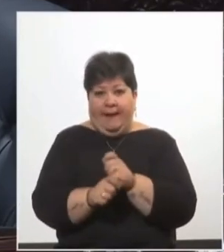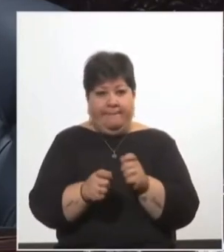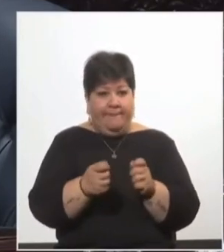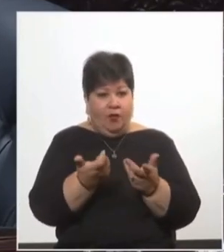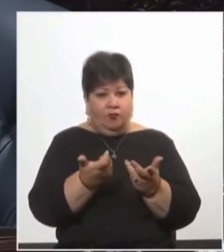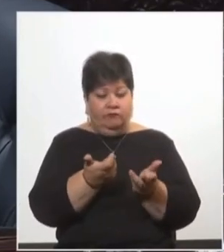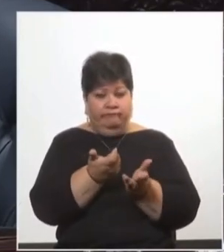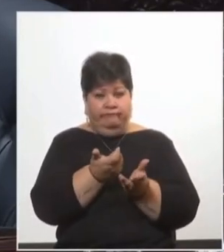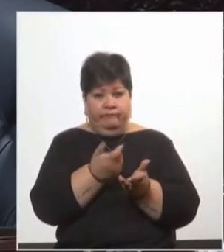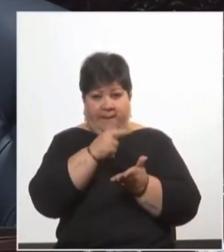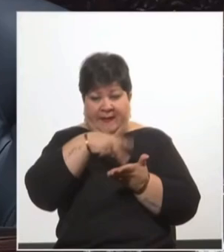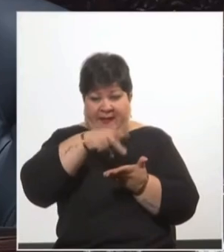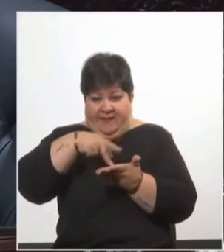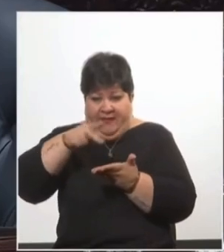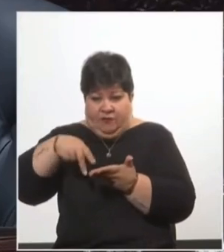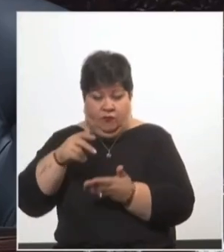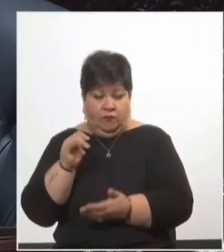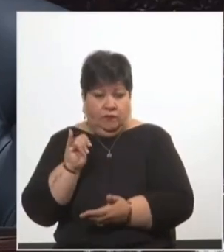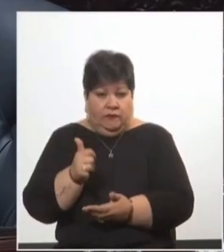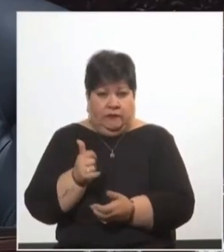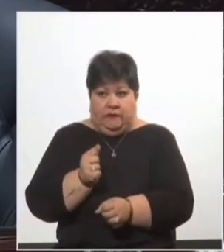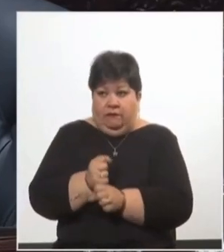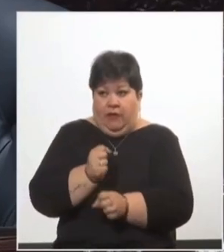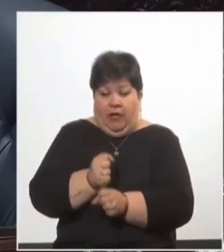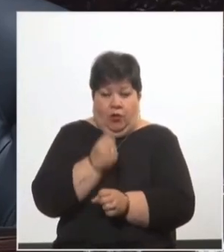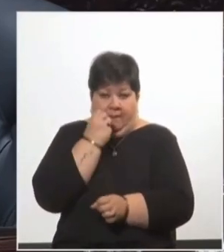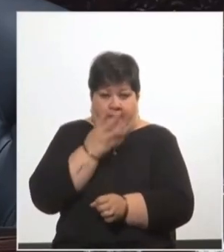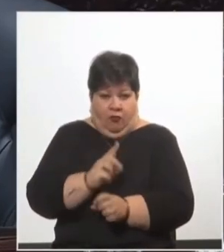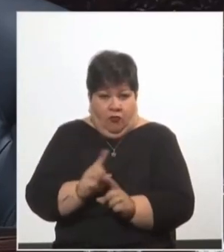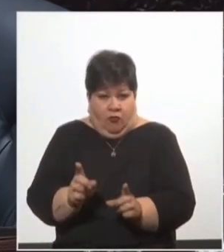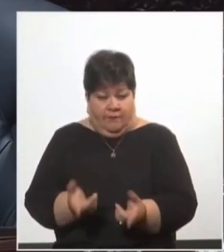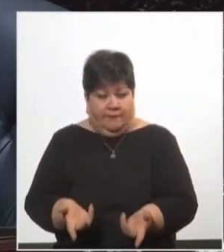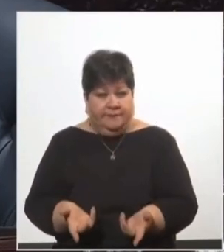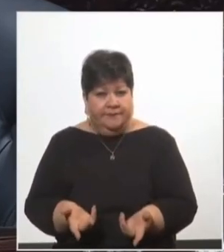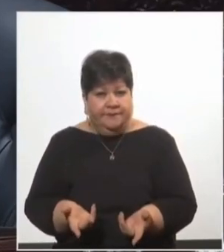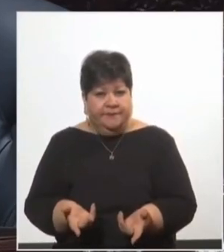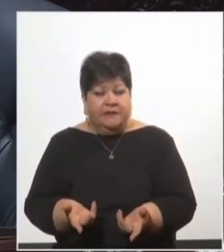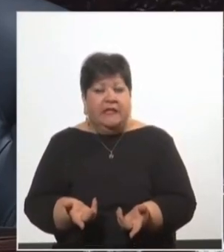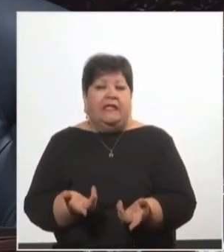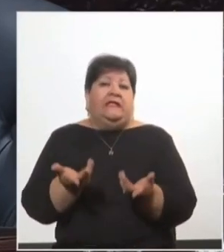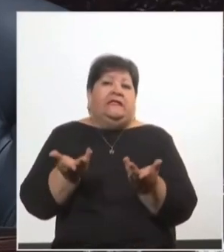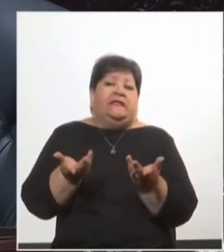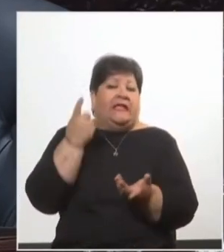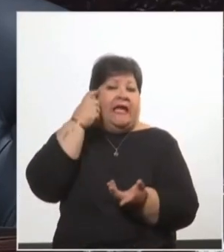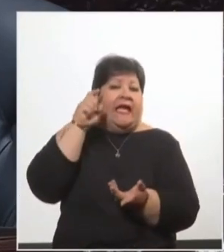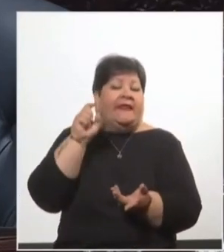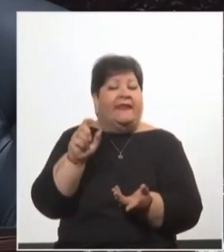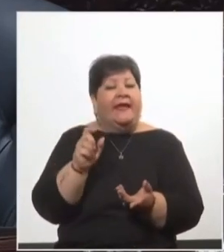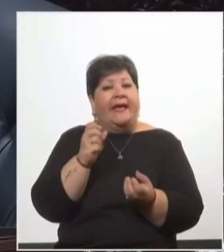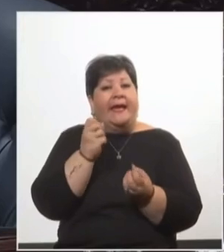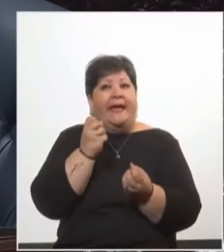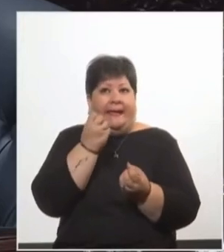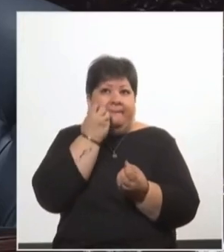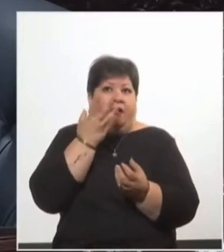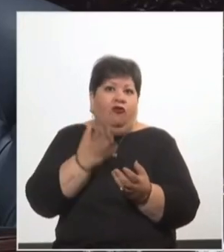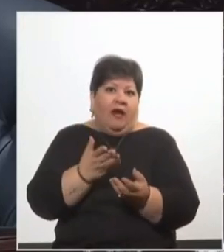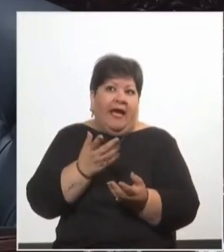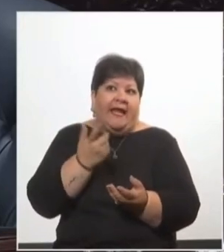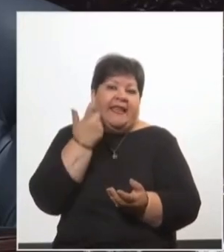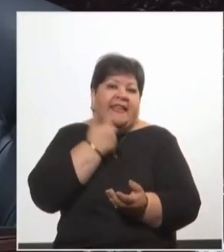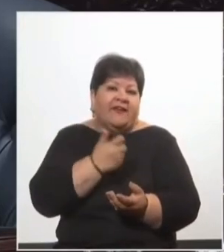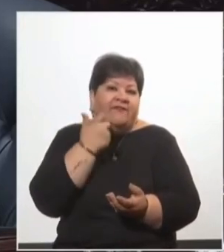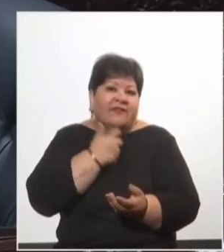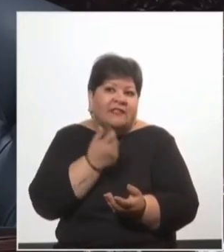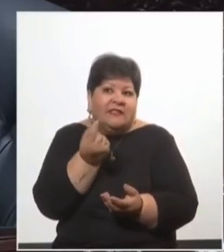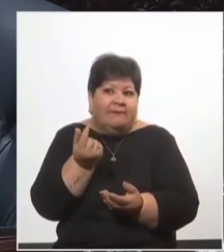razonable que haya trabajadores que no estén mejor. Si el punto es mitigar un déficit,